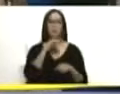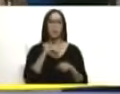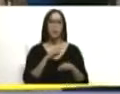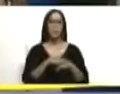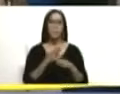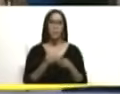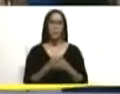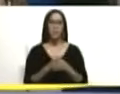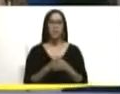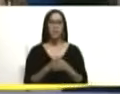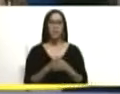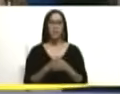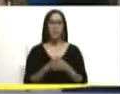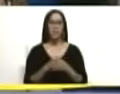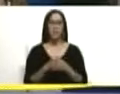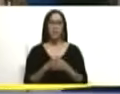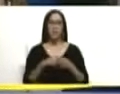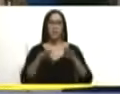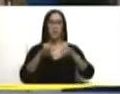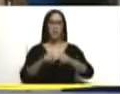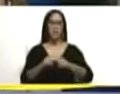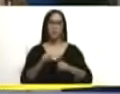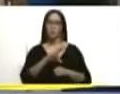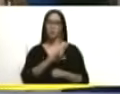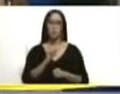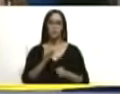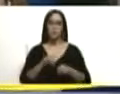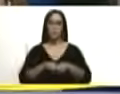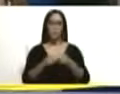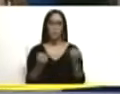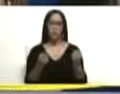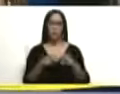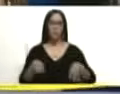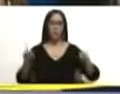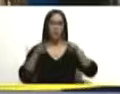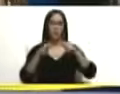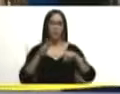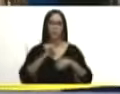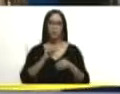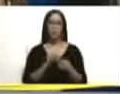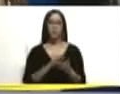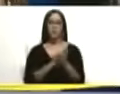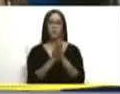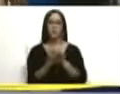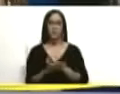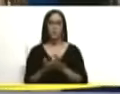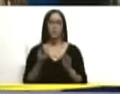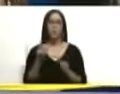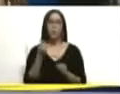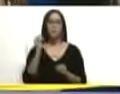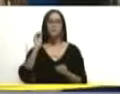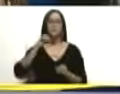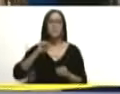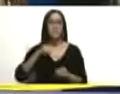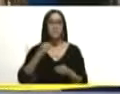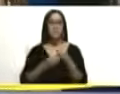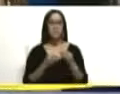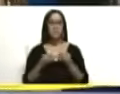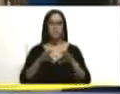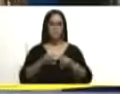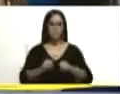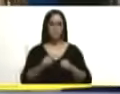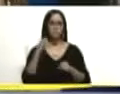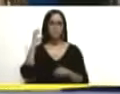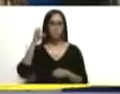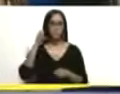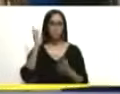no le rompió los valores, no los disgregó, no los exterminó, como si hizo el colonialismo europeo cuando llegó